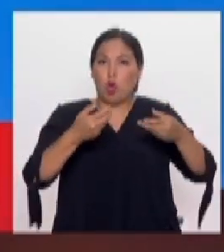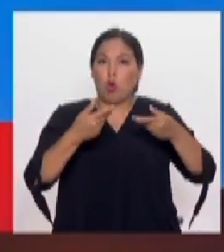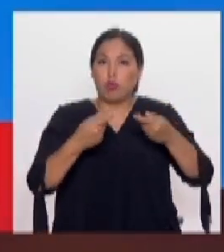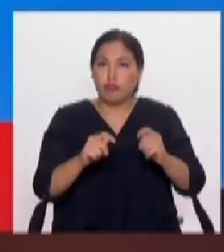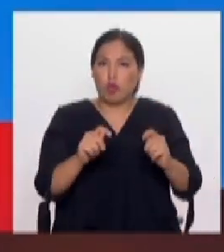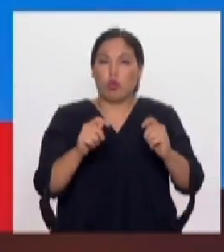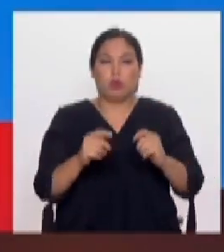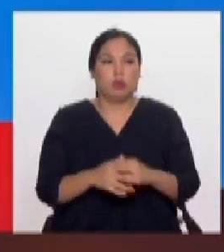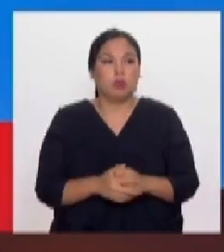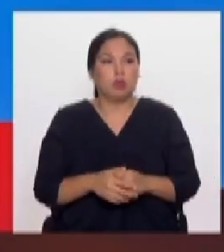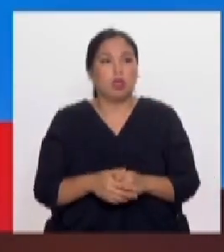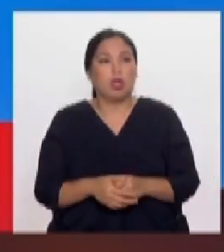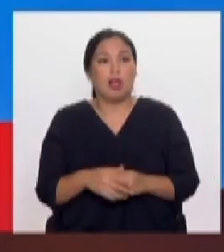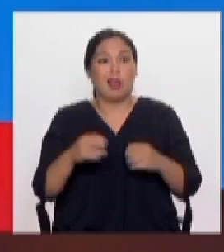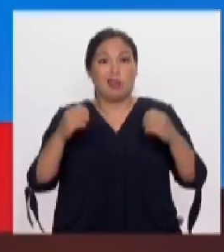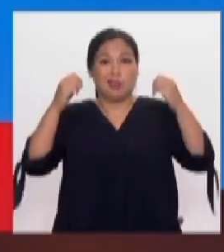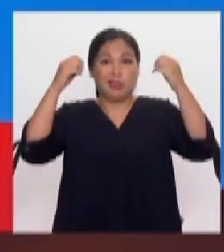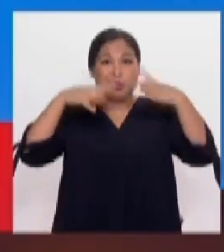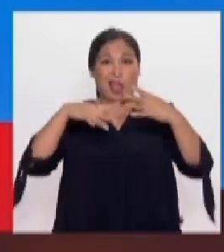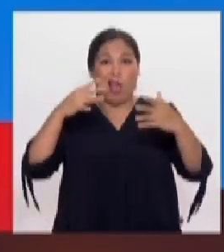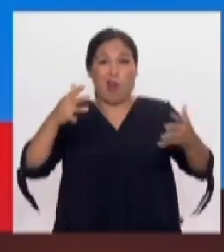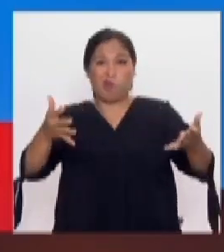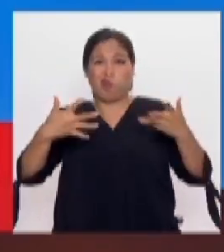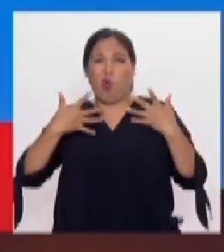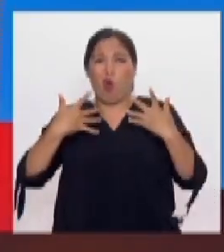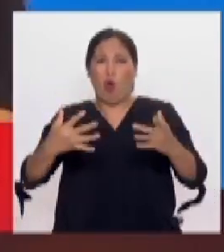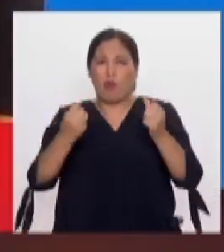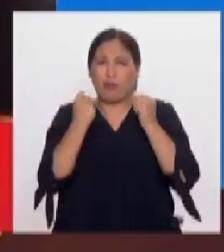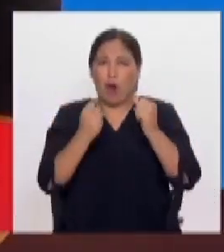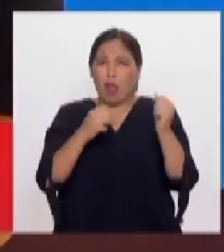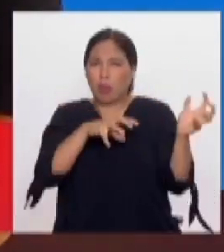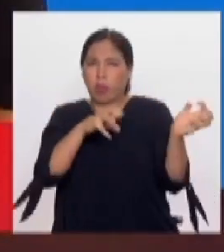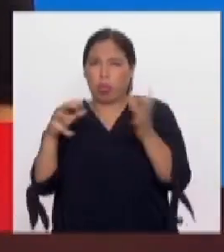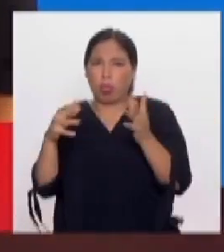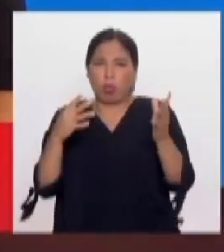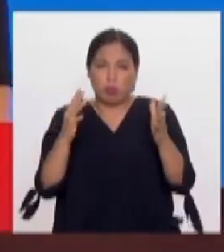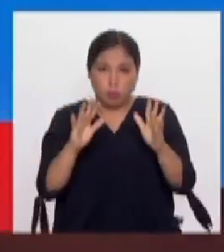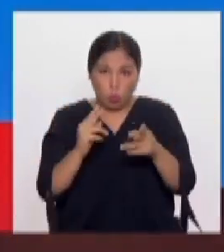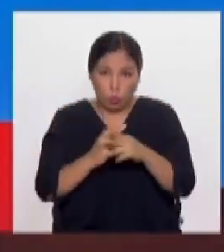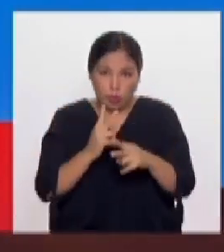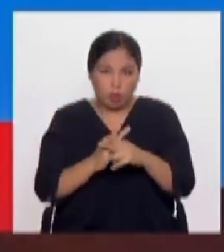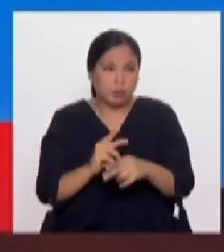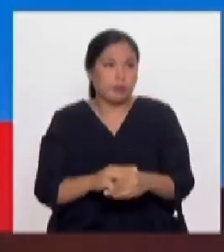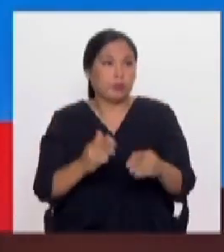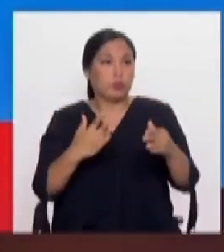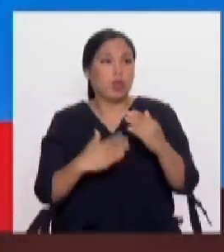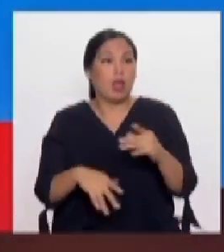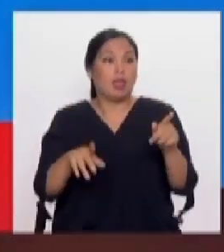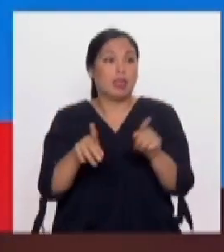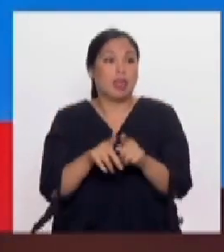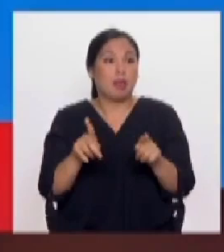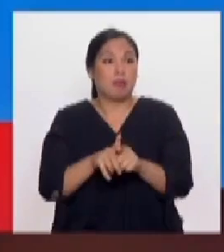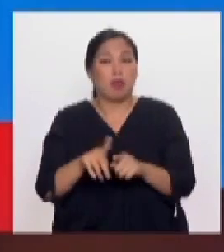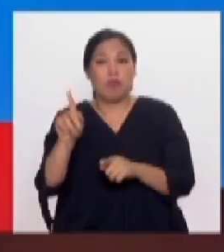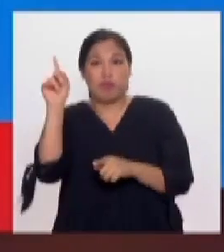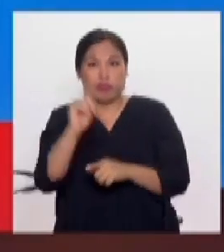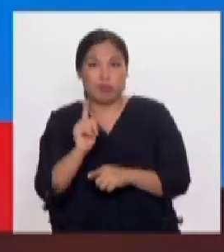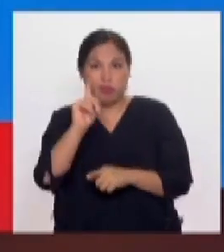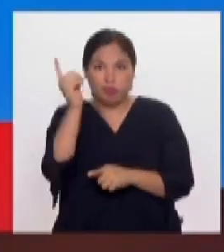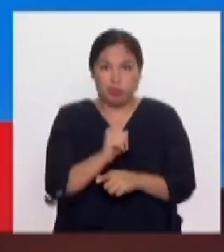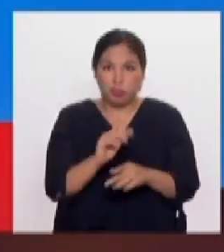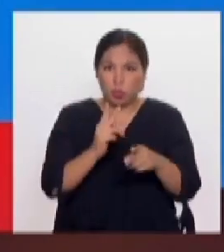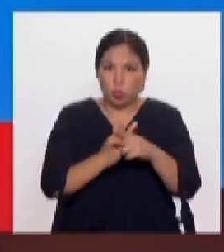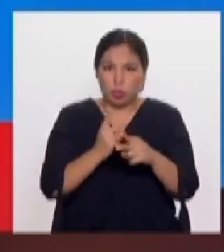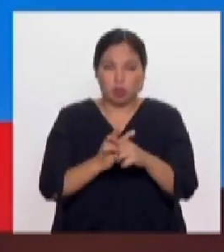en la selva vienen acompañadas de ráfagas de viento de alta intensidad. También evitar exponerse ante la ocurrencia de tormentas eléctricas y